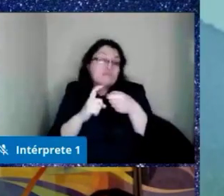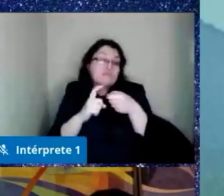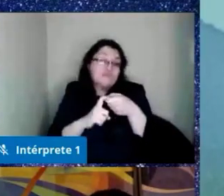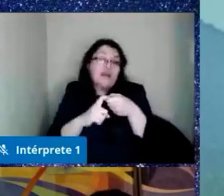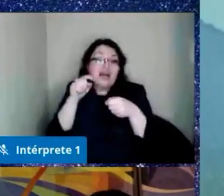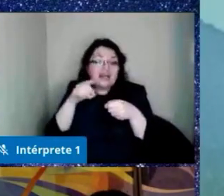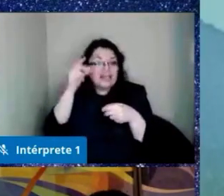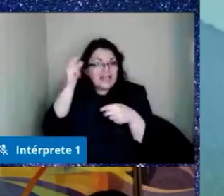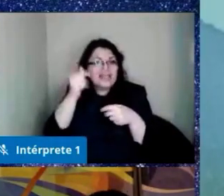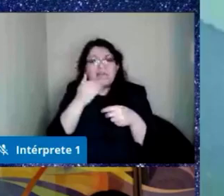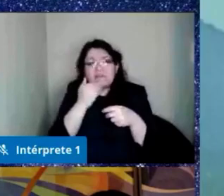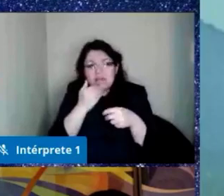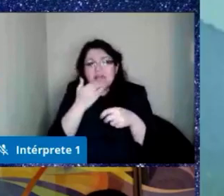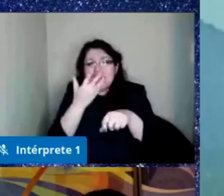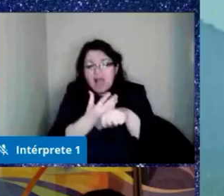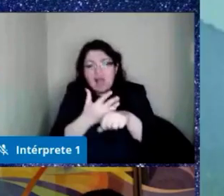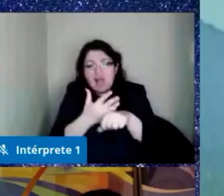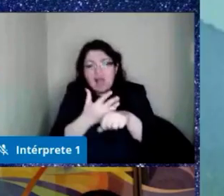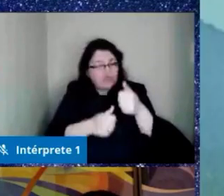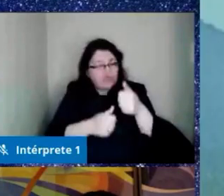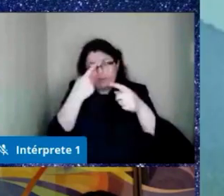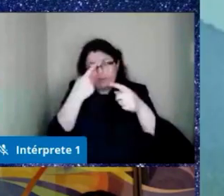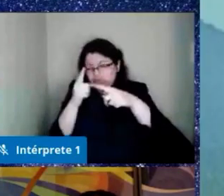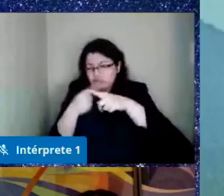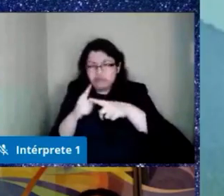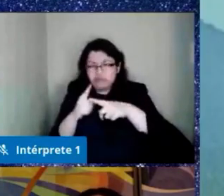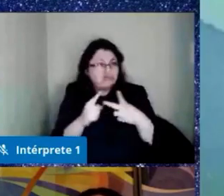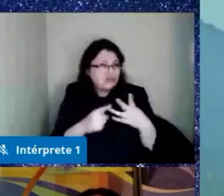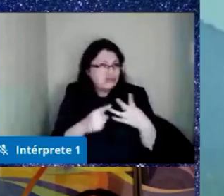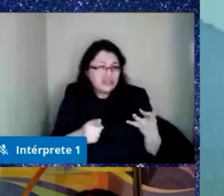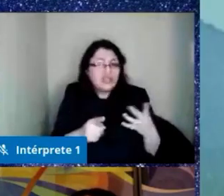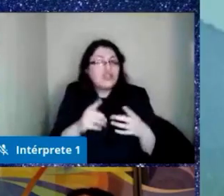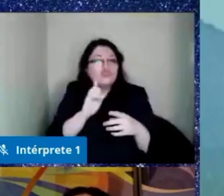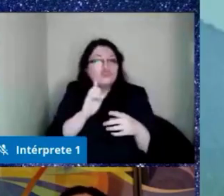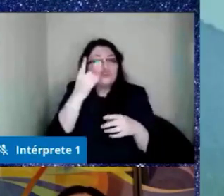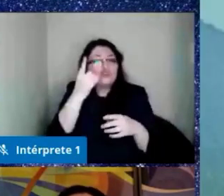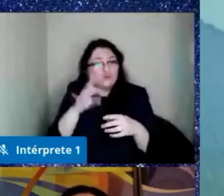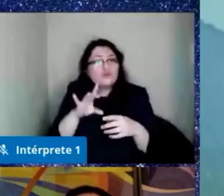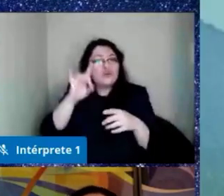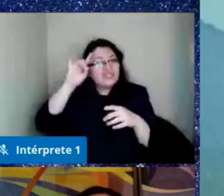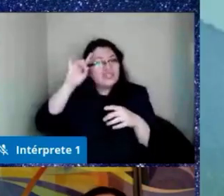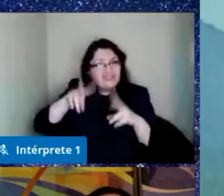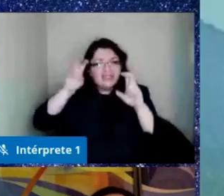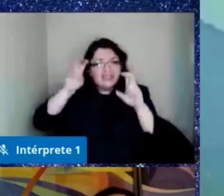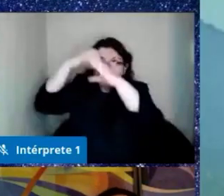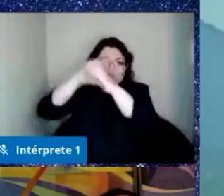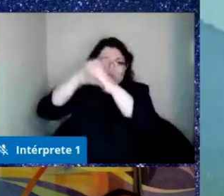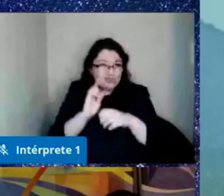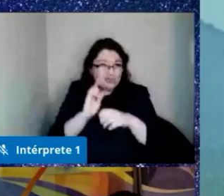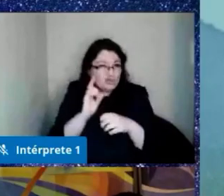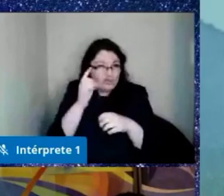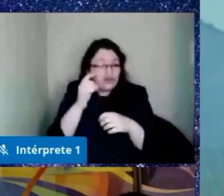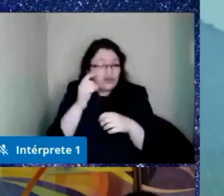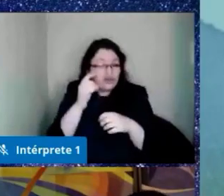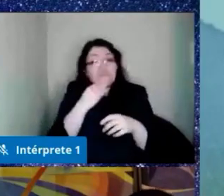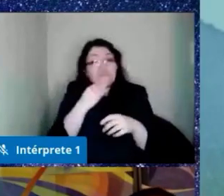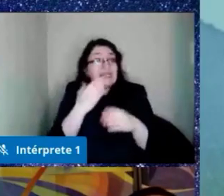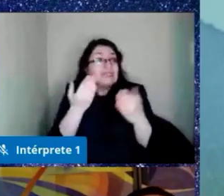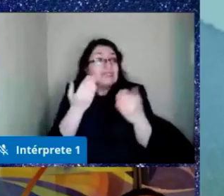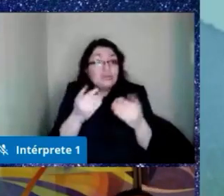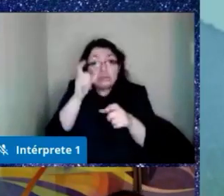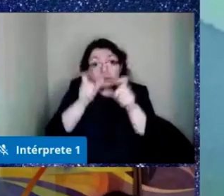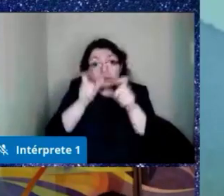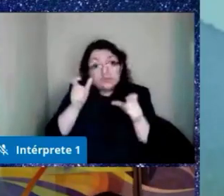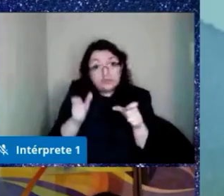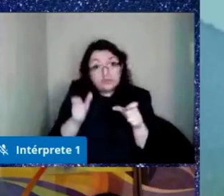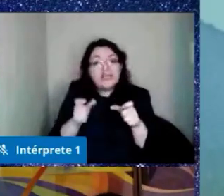personas que vienen de distintas áreas, no solamente personas que saben de astronomía, también necesitamos personas que sepan de todos